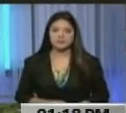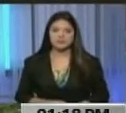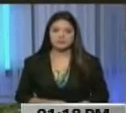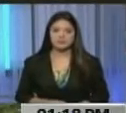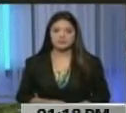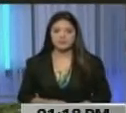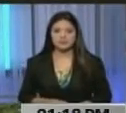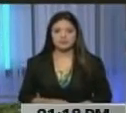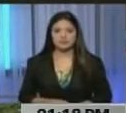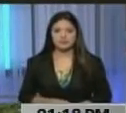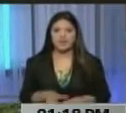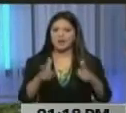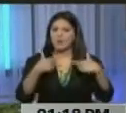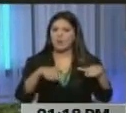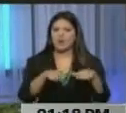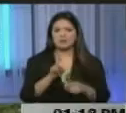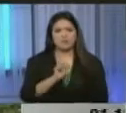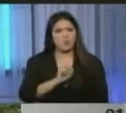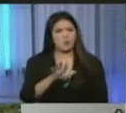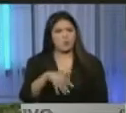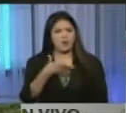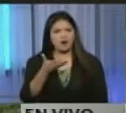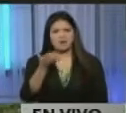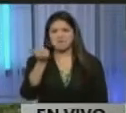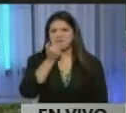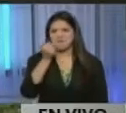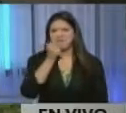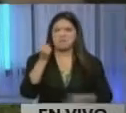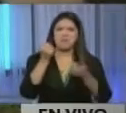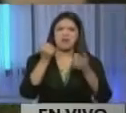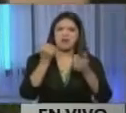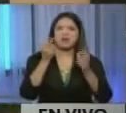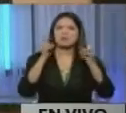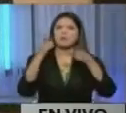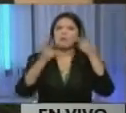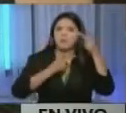zonas no pueden ser utilizadas para manifestaciones de carácter político.